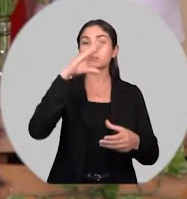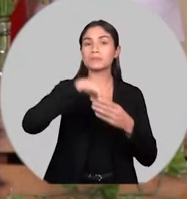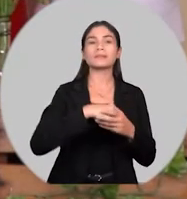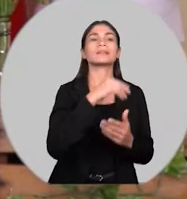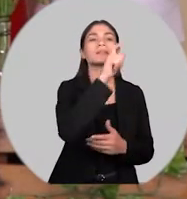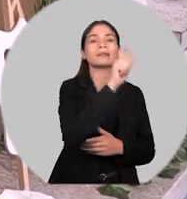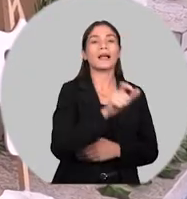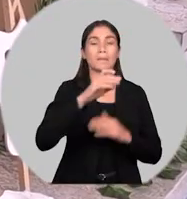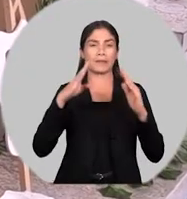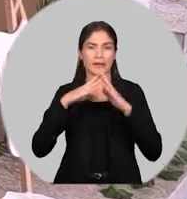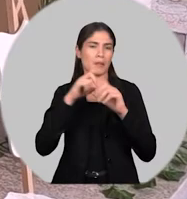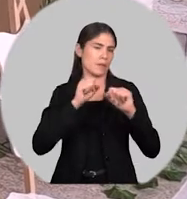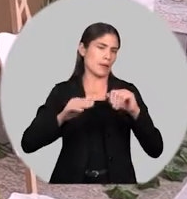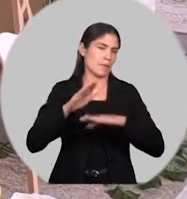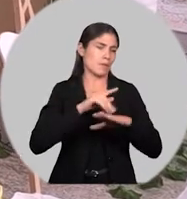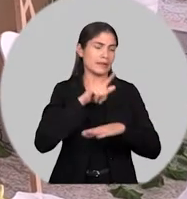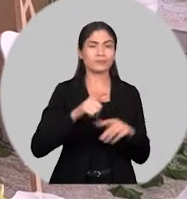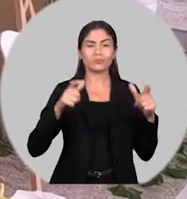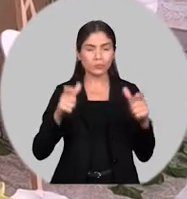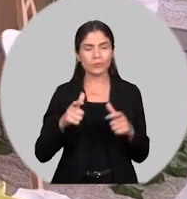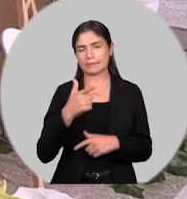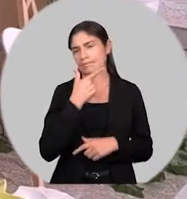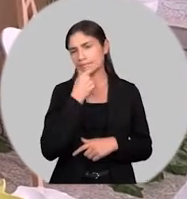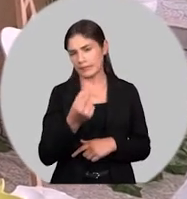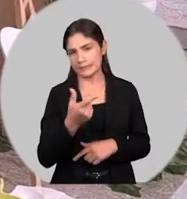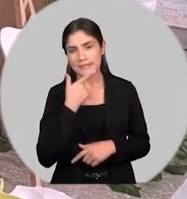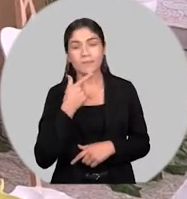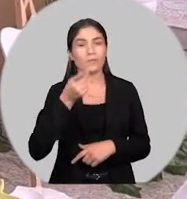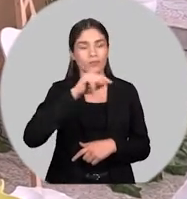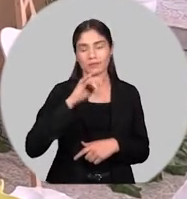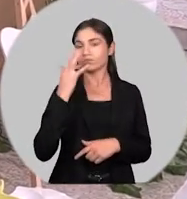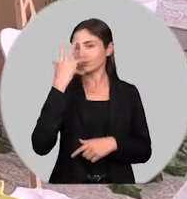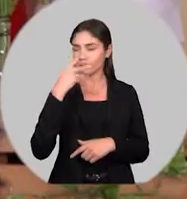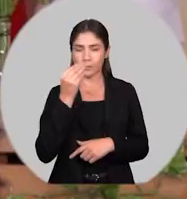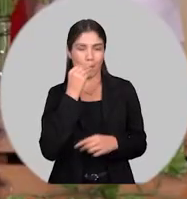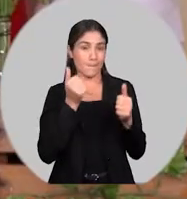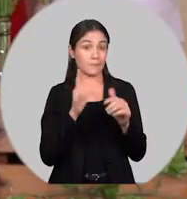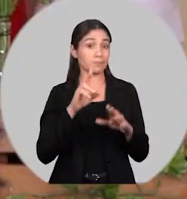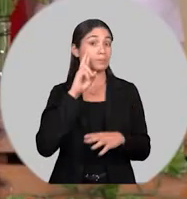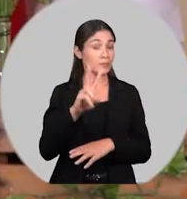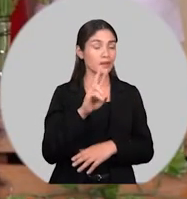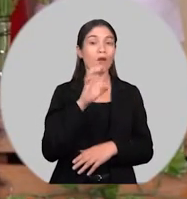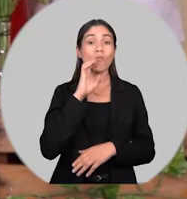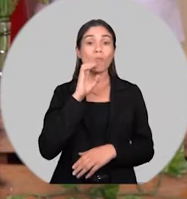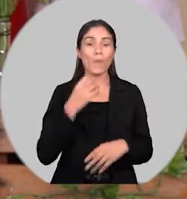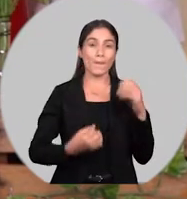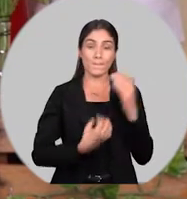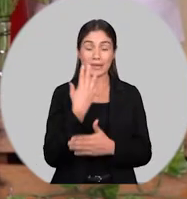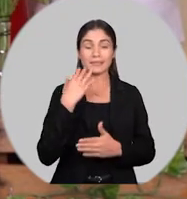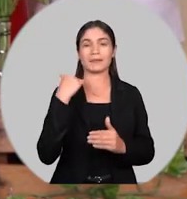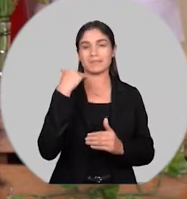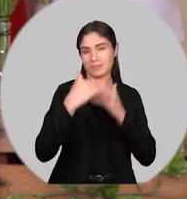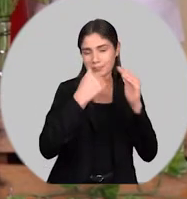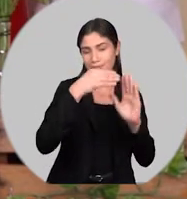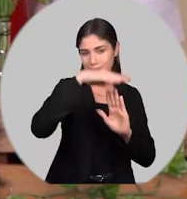sobre todo que es una torta re fácil, así que les va a encantar y quédense, préndanse que esta